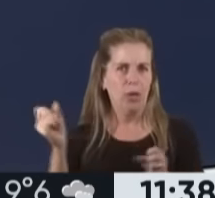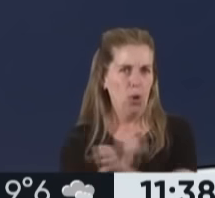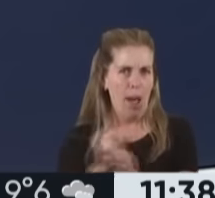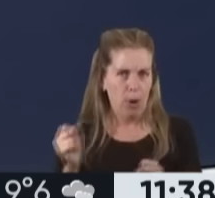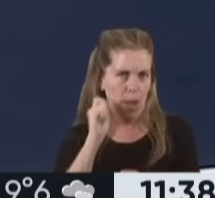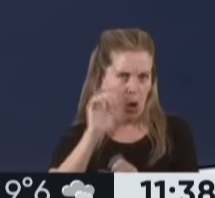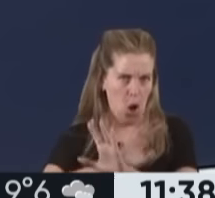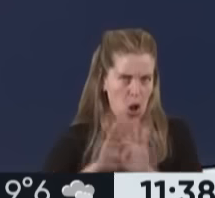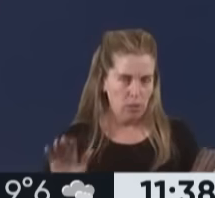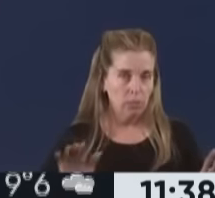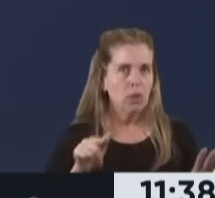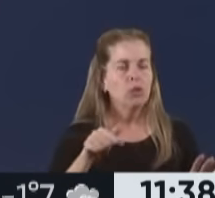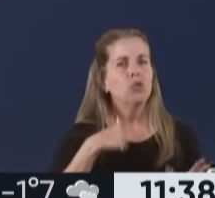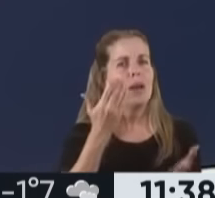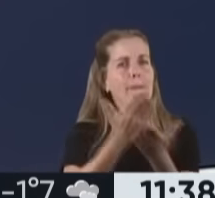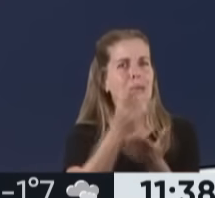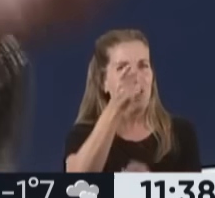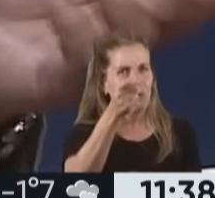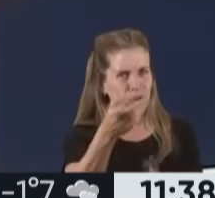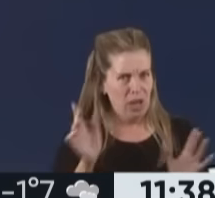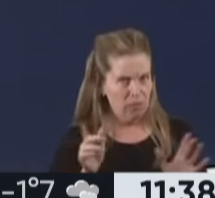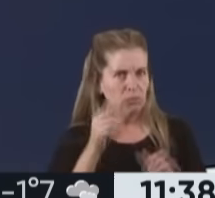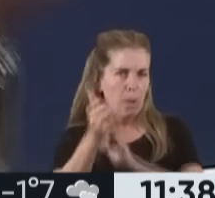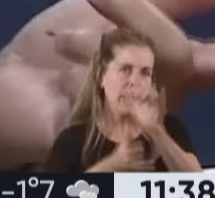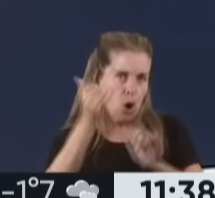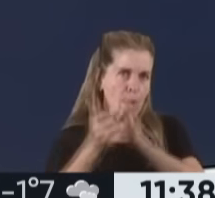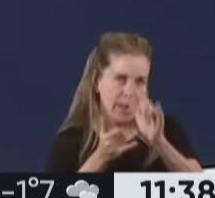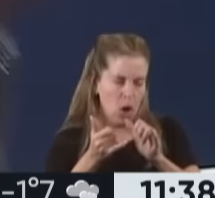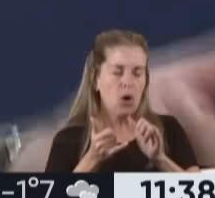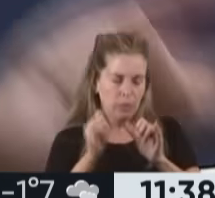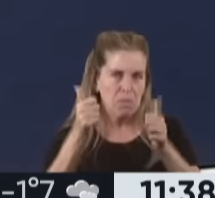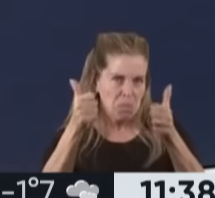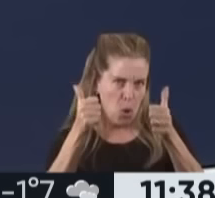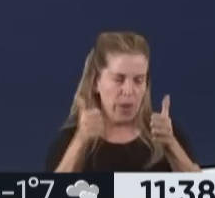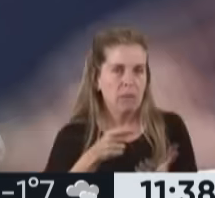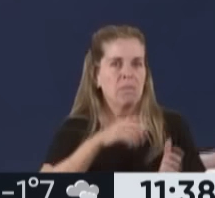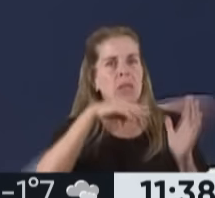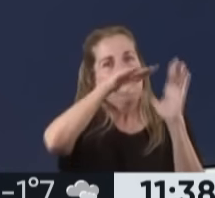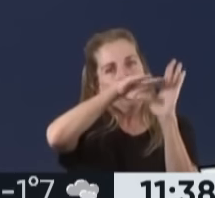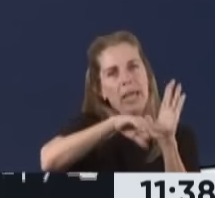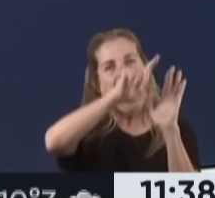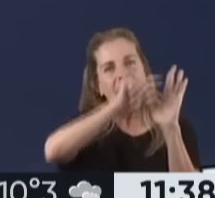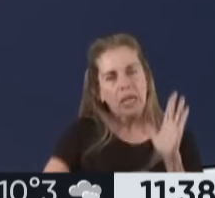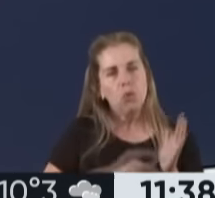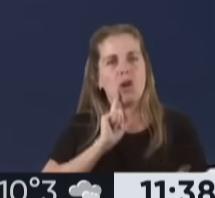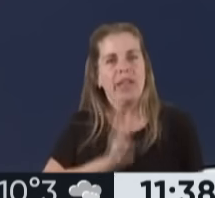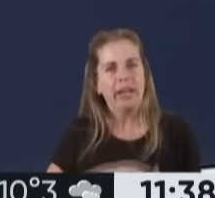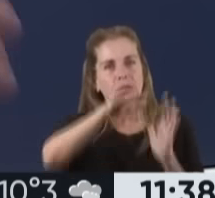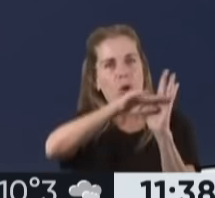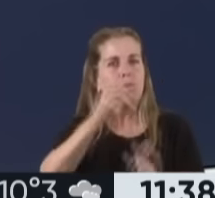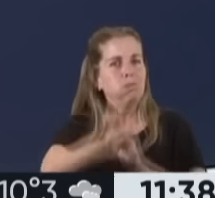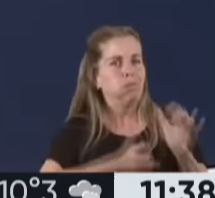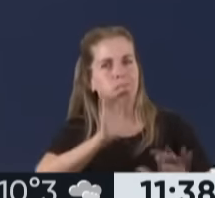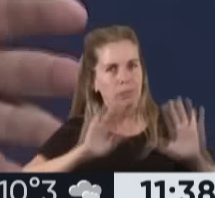2026, lo que le solicito es, más allá de las cifras, leyes, decretos, normas, ¿cómo va a